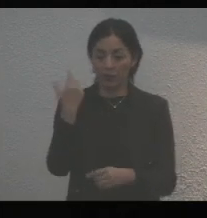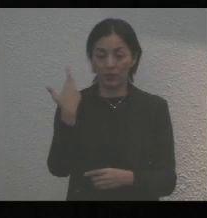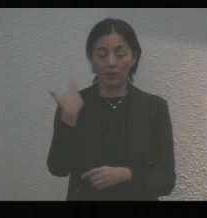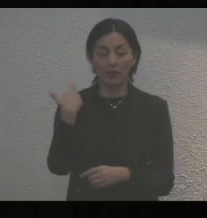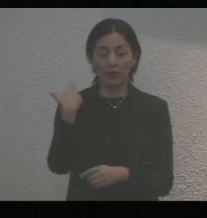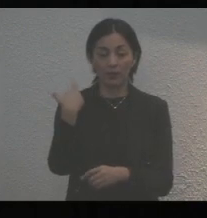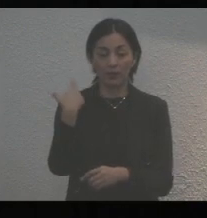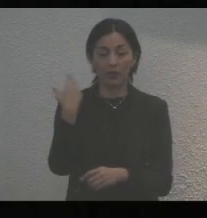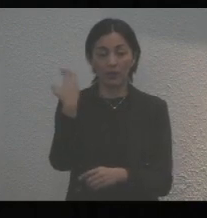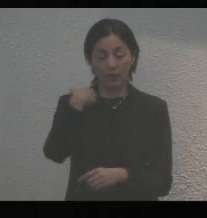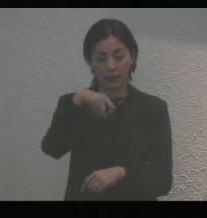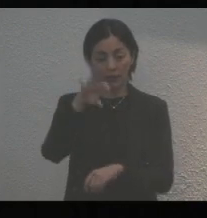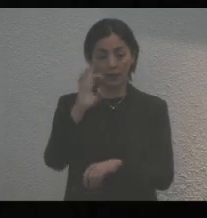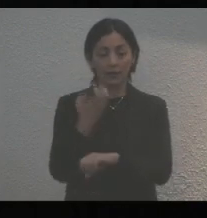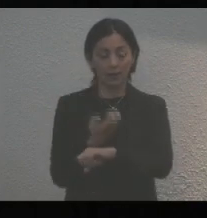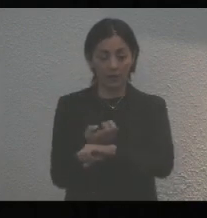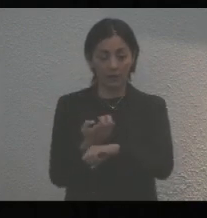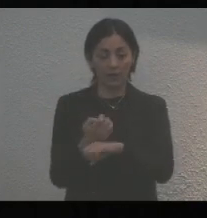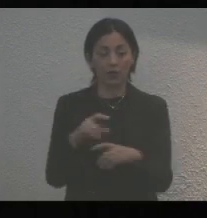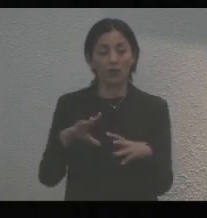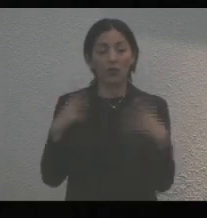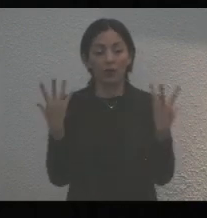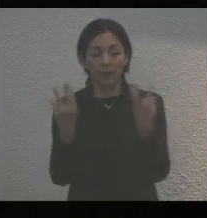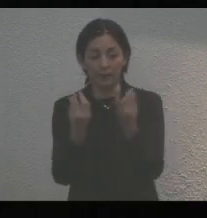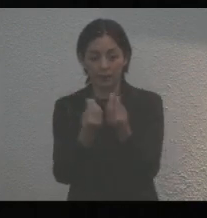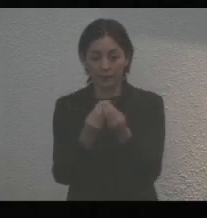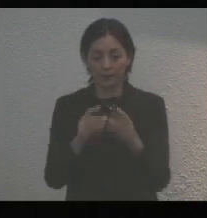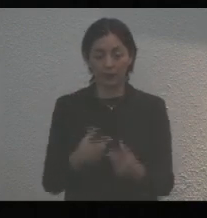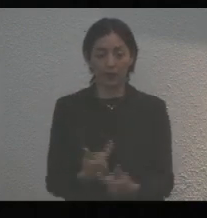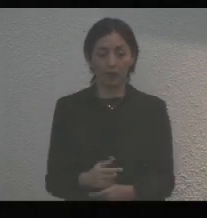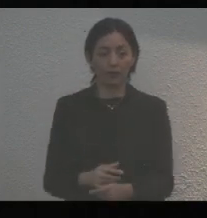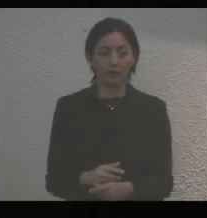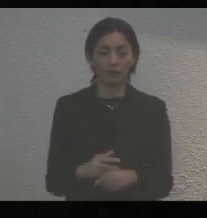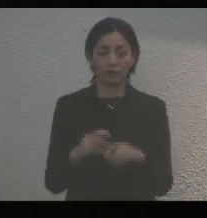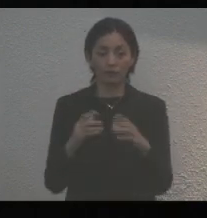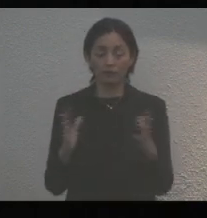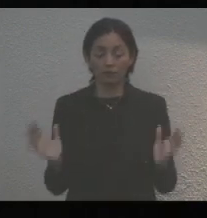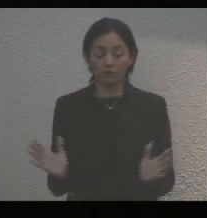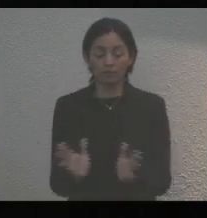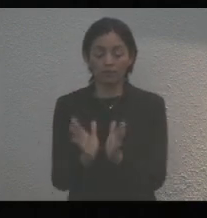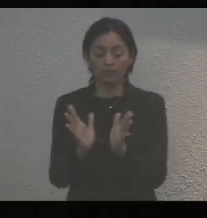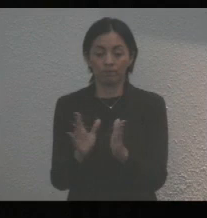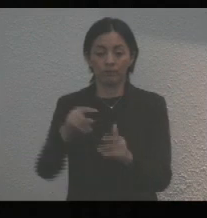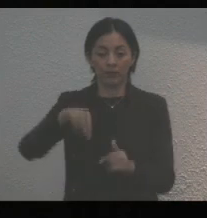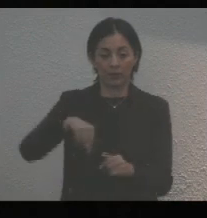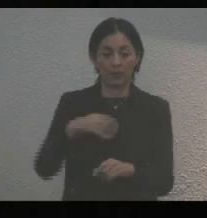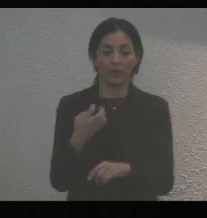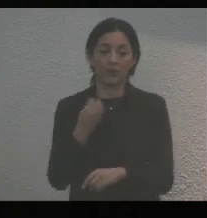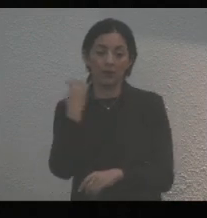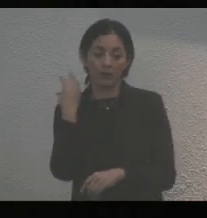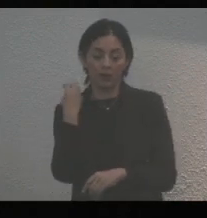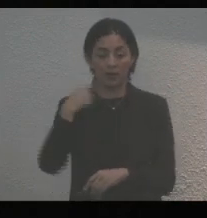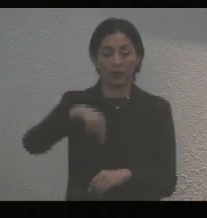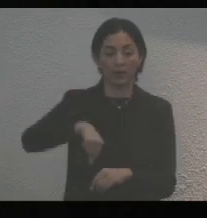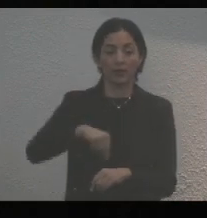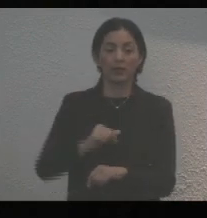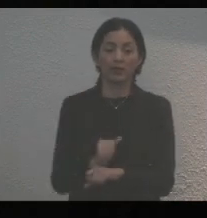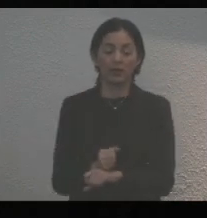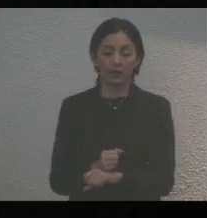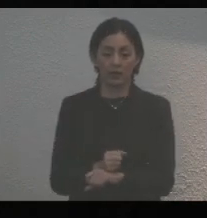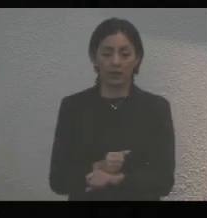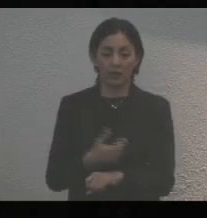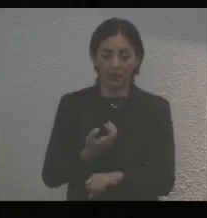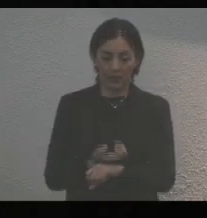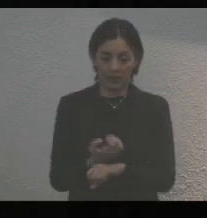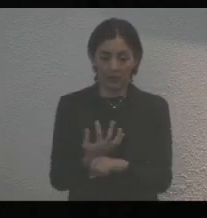Quintana Roo, en sesión solemne que se celebrará en el recinto oficial del Poder Legislativo, a la